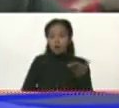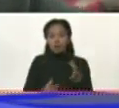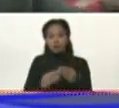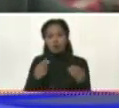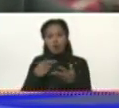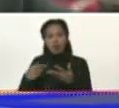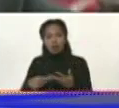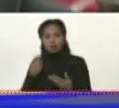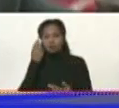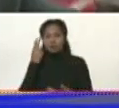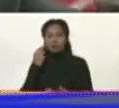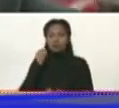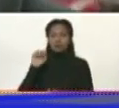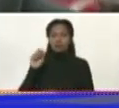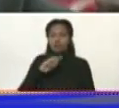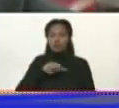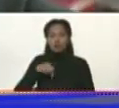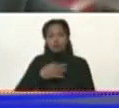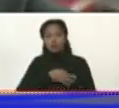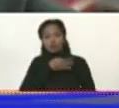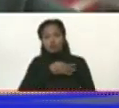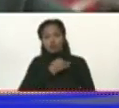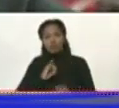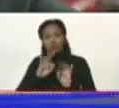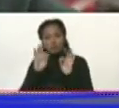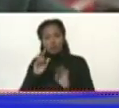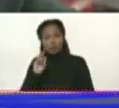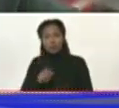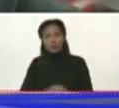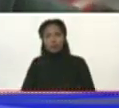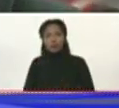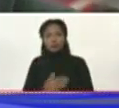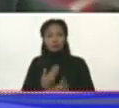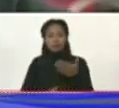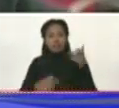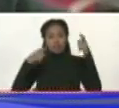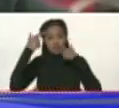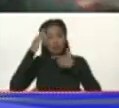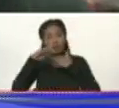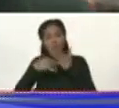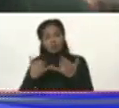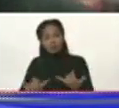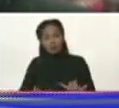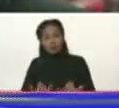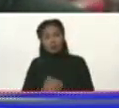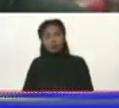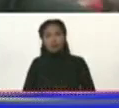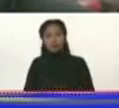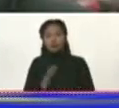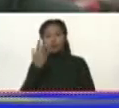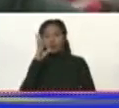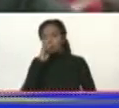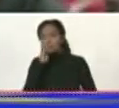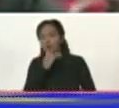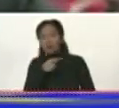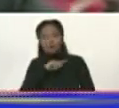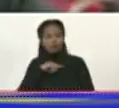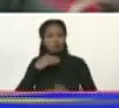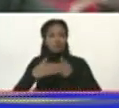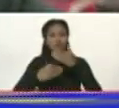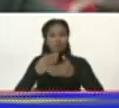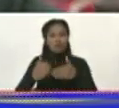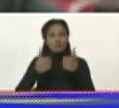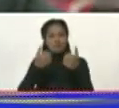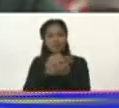elementos de racismo que había en nuestra sociedad. A partir de Chávez para acá, sin duda alguna, nosotros hemos avanzado